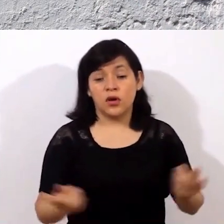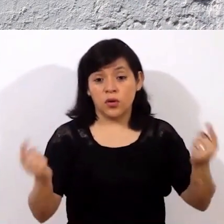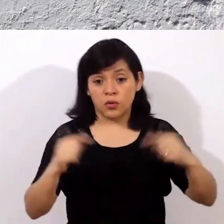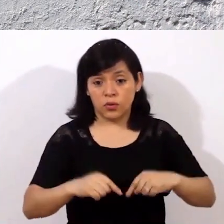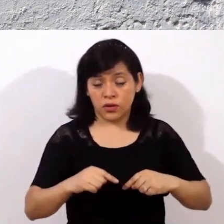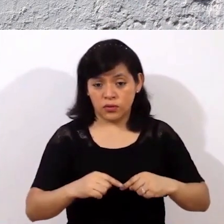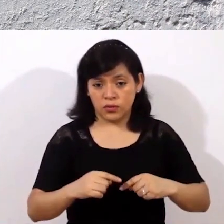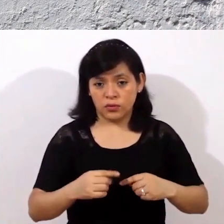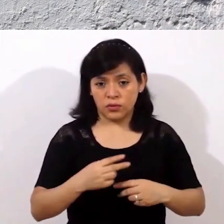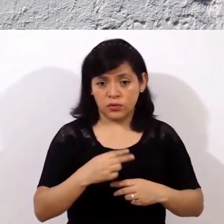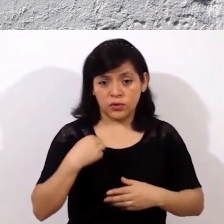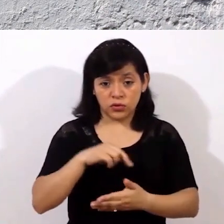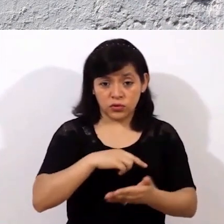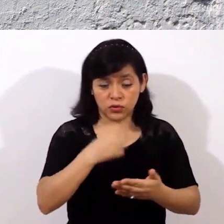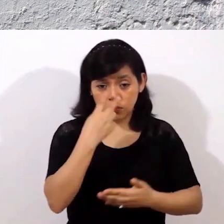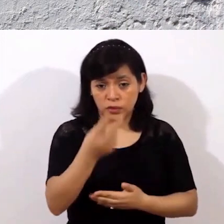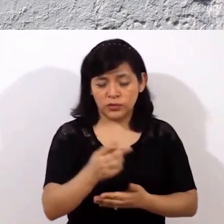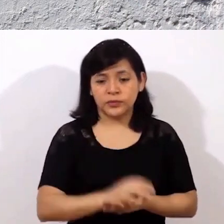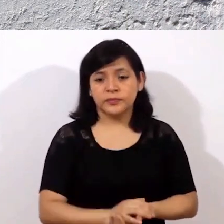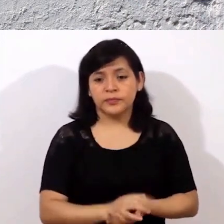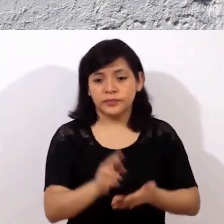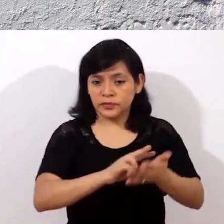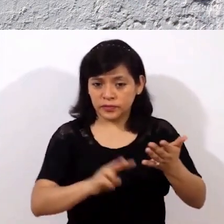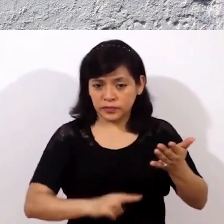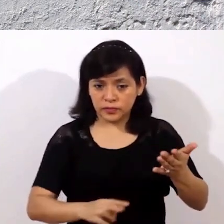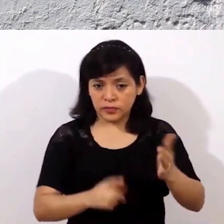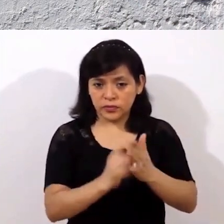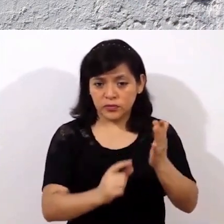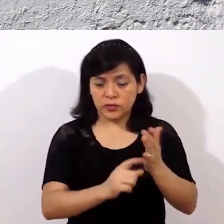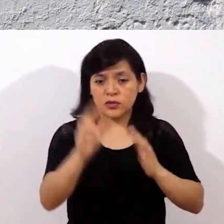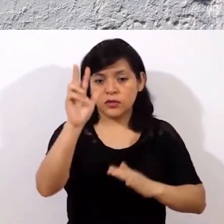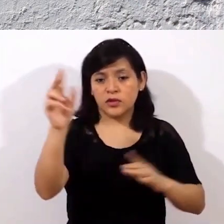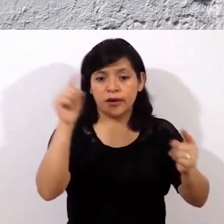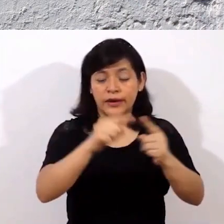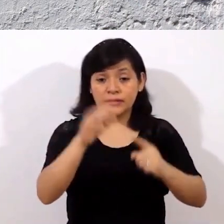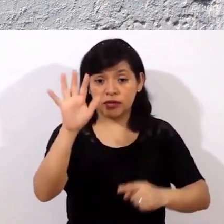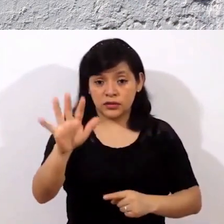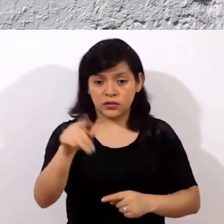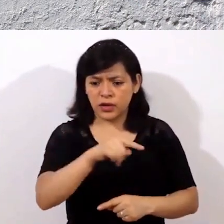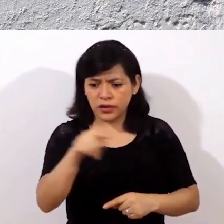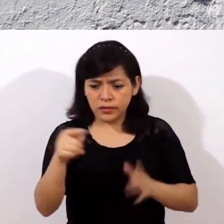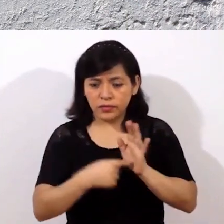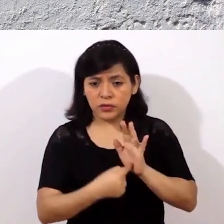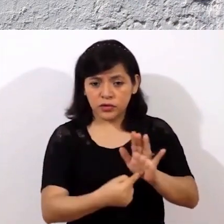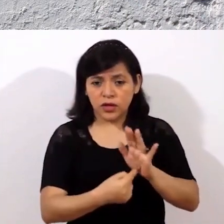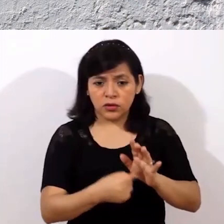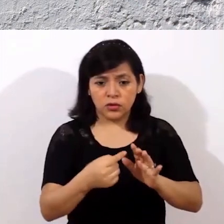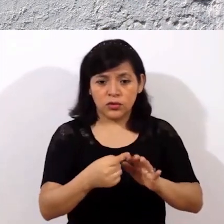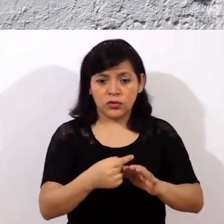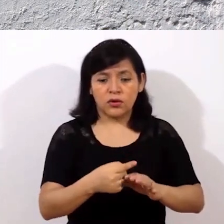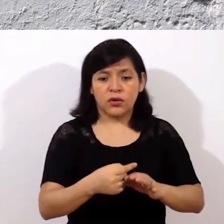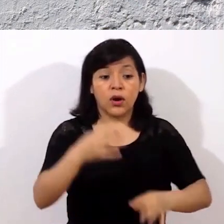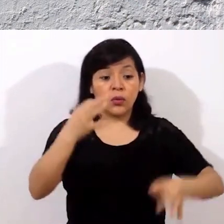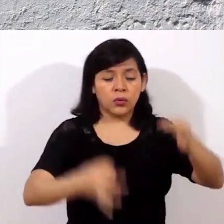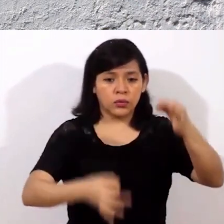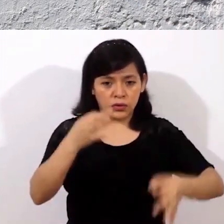Bueno, algo que podamos considerar desde el versículo 3 hasta el 5, aquí se puede ver que el juicio será repartido al pueblo y también a